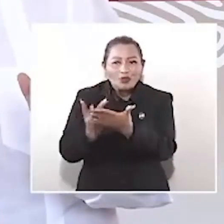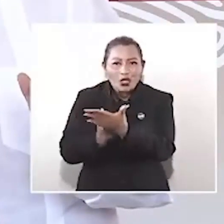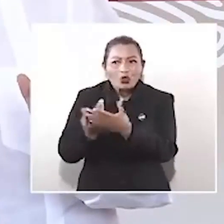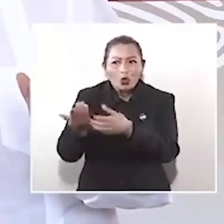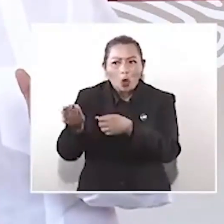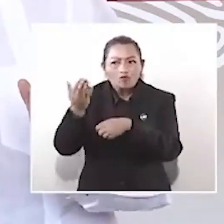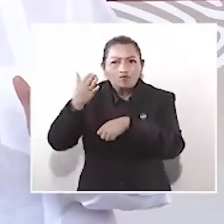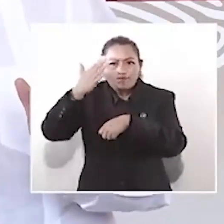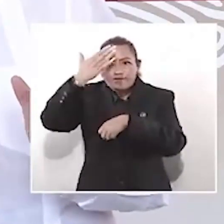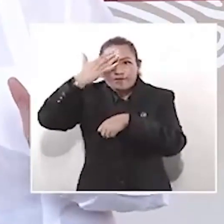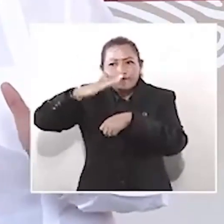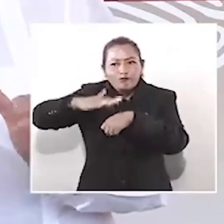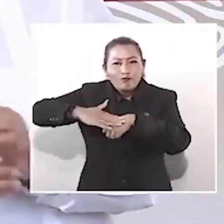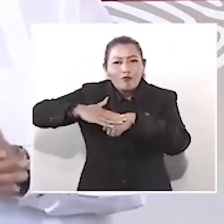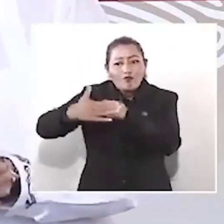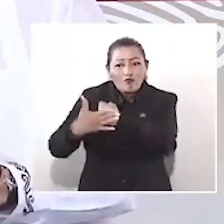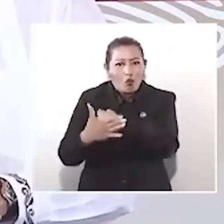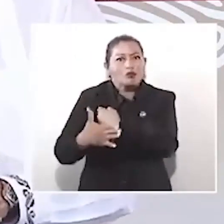¿Para cuándo?